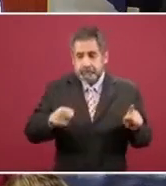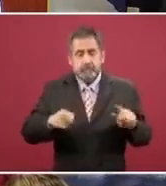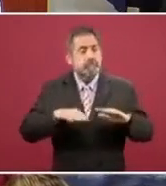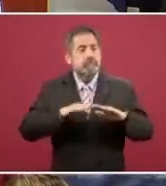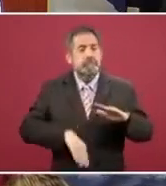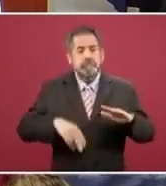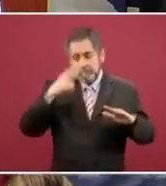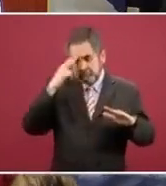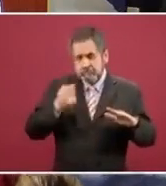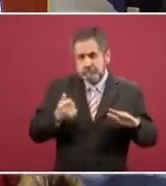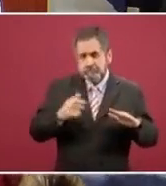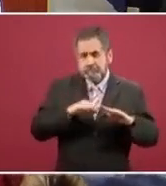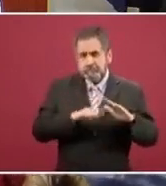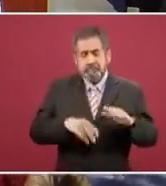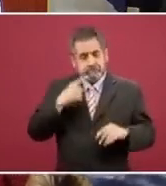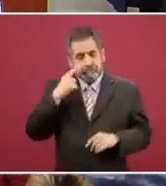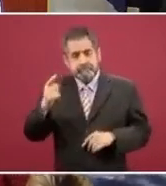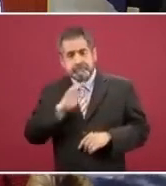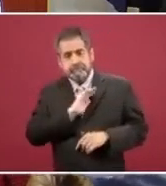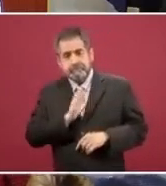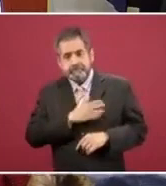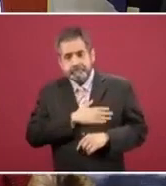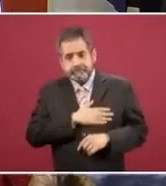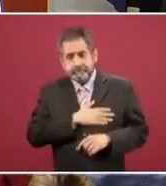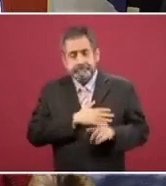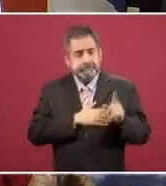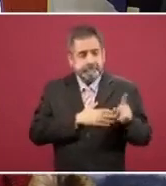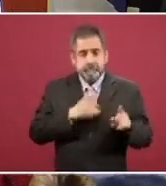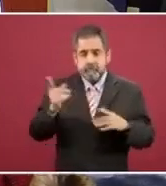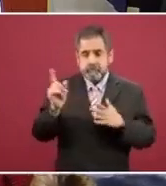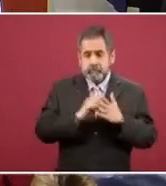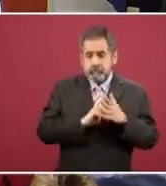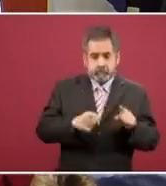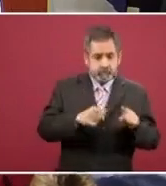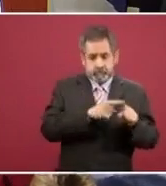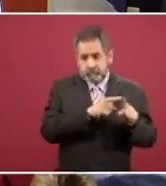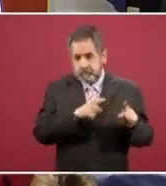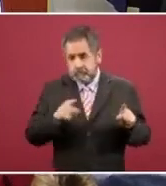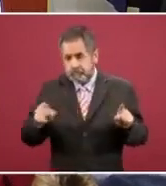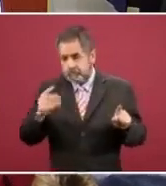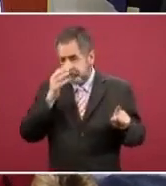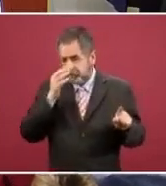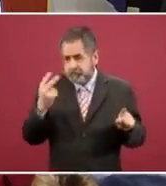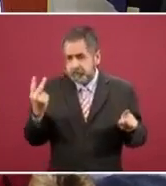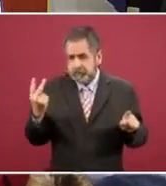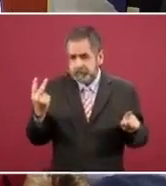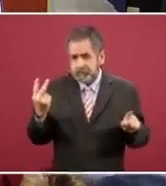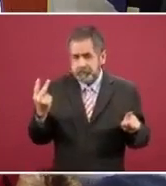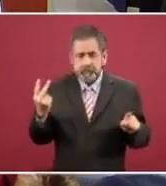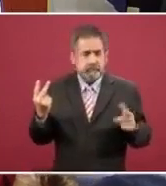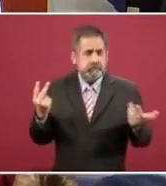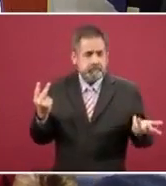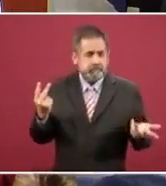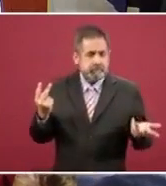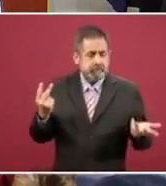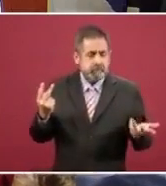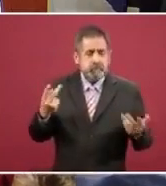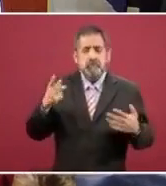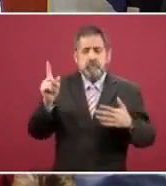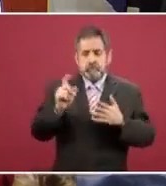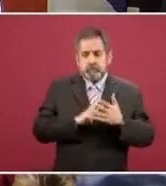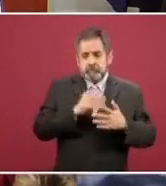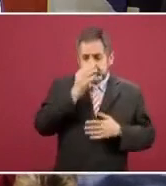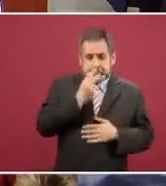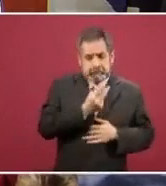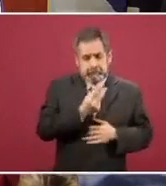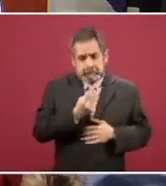México. Vean a España, que a lo largo de todo ese mes tuvo 2 casos y durante todo un mes estuvo